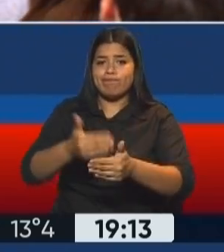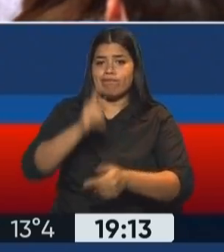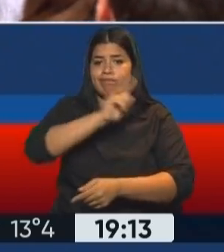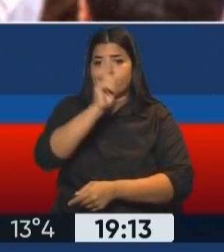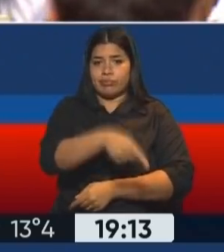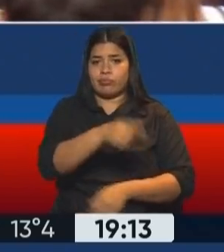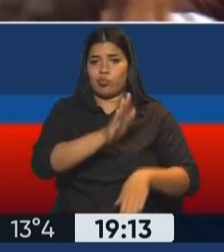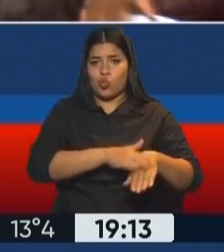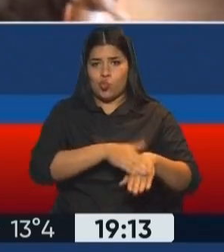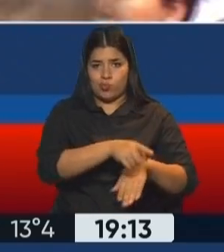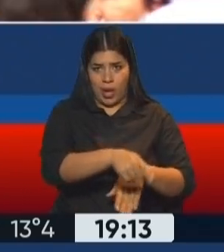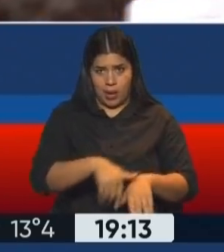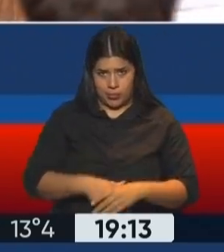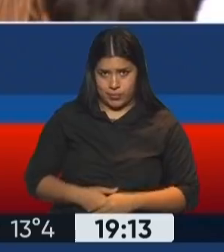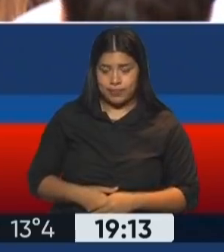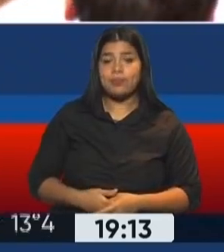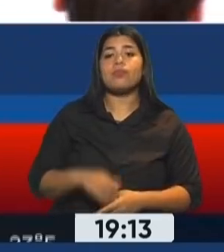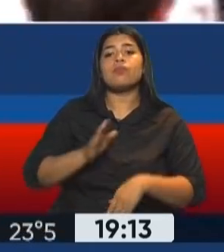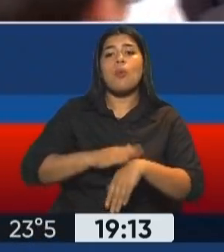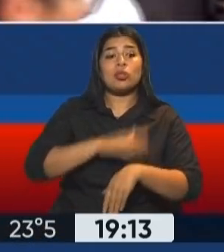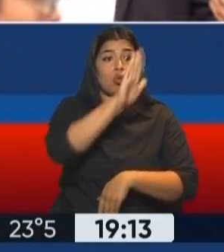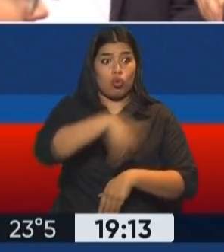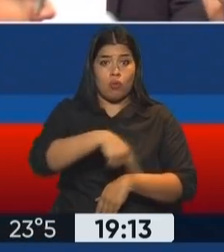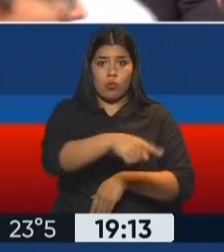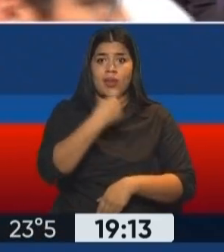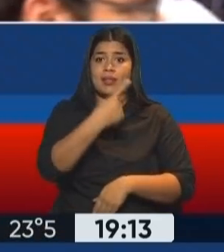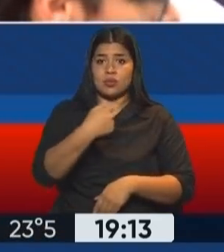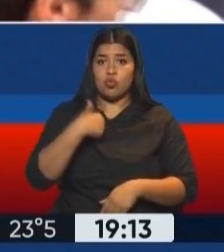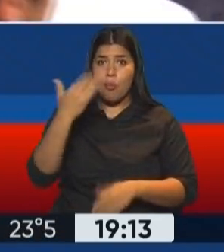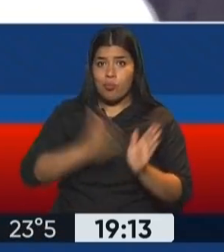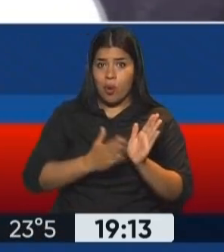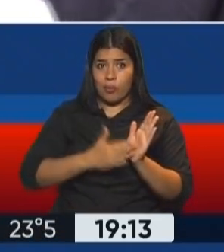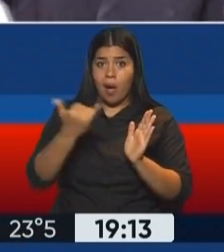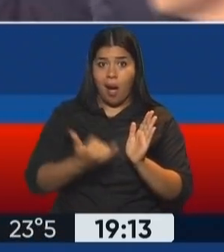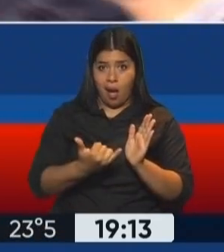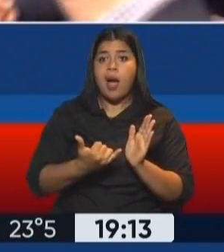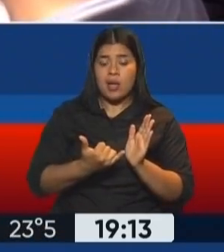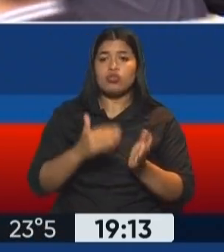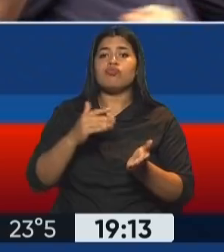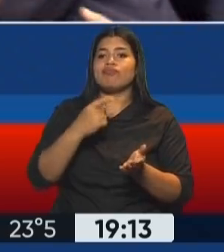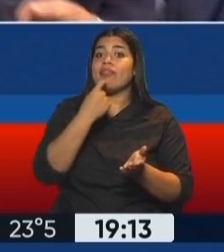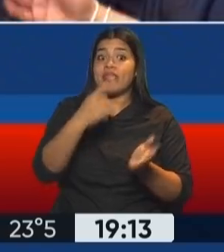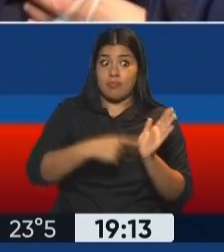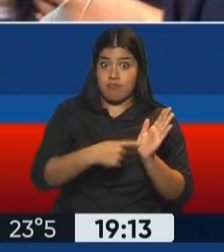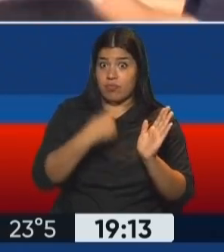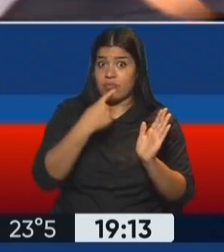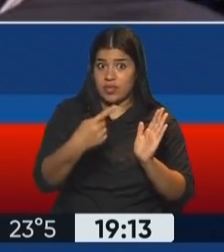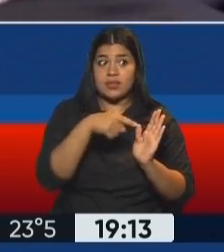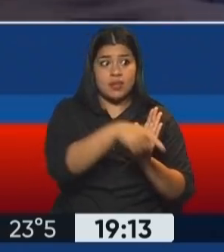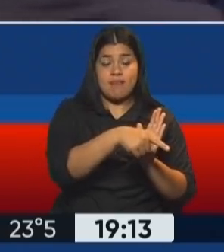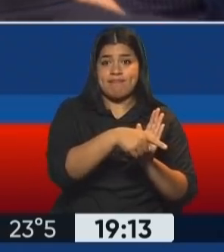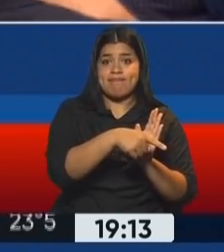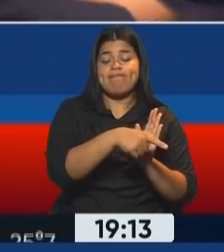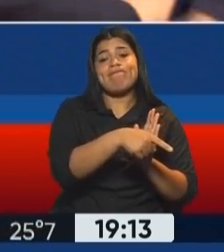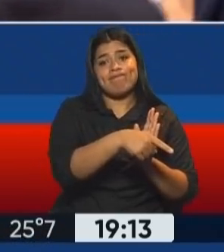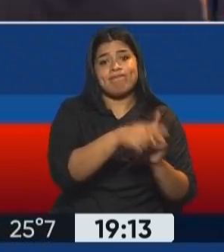convocó a indagatoria, el juez dijo, yo tengo para mí, en la prueba que he recolectado, que el expresidente Mauricio Macri ordenó y